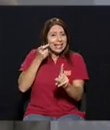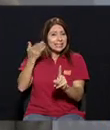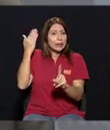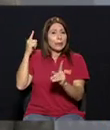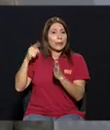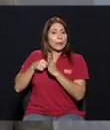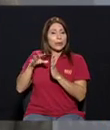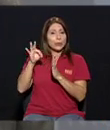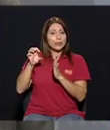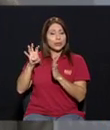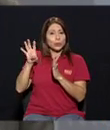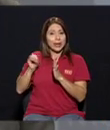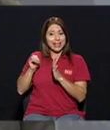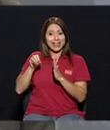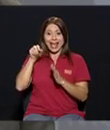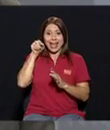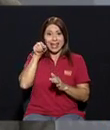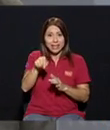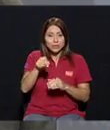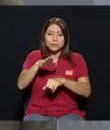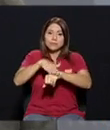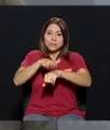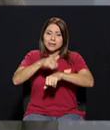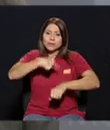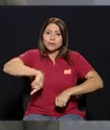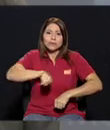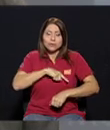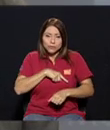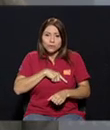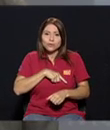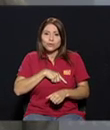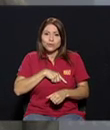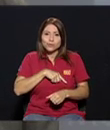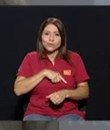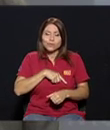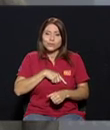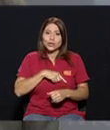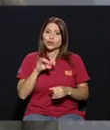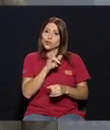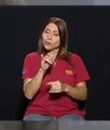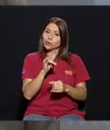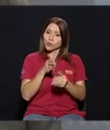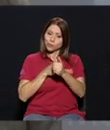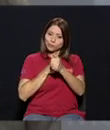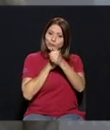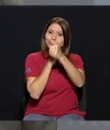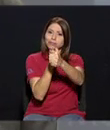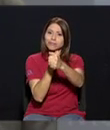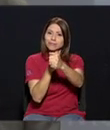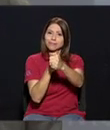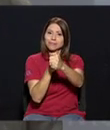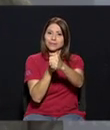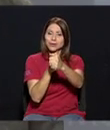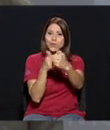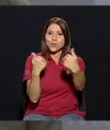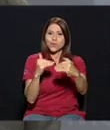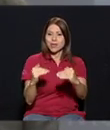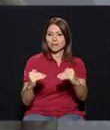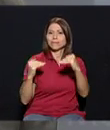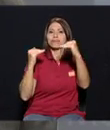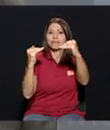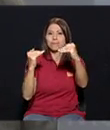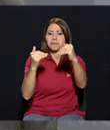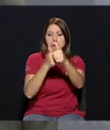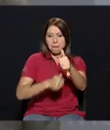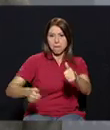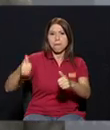década de los 40 es lo que nos ha permitido ser muchas veces adalides, ir a la cabeza de